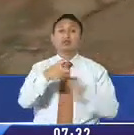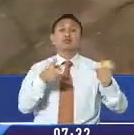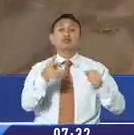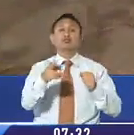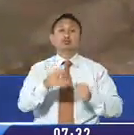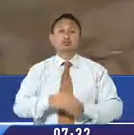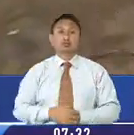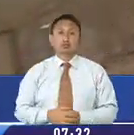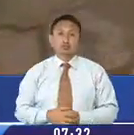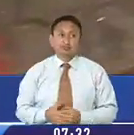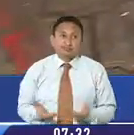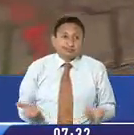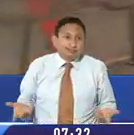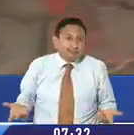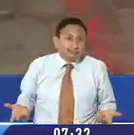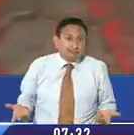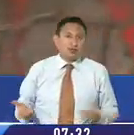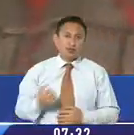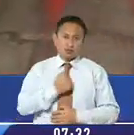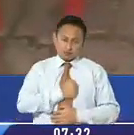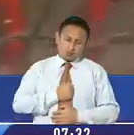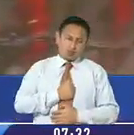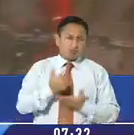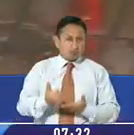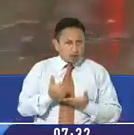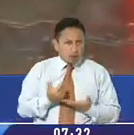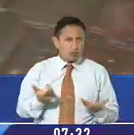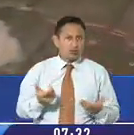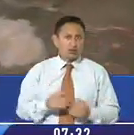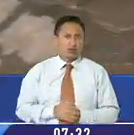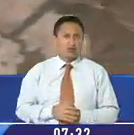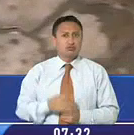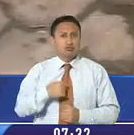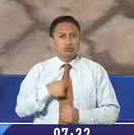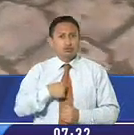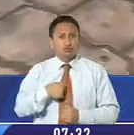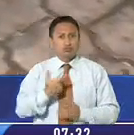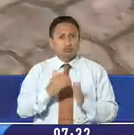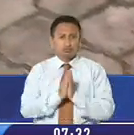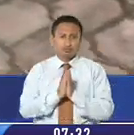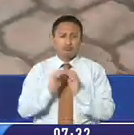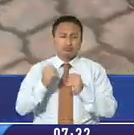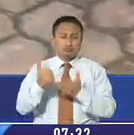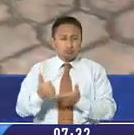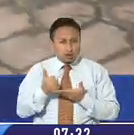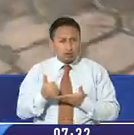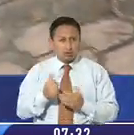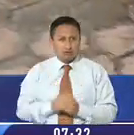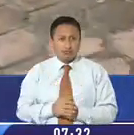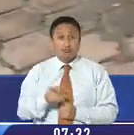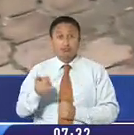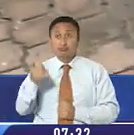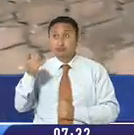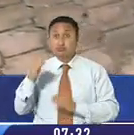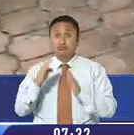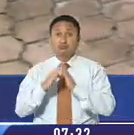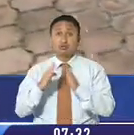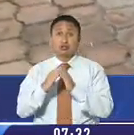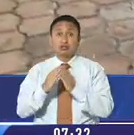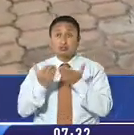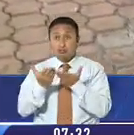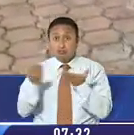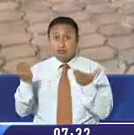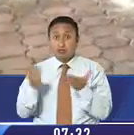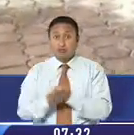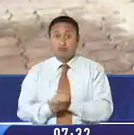mes. Entonces, que por favor nos ayuden. Yo lo que les ruego de mi parte es que nos ayuden. Porque nuestras casitas, mire cómo está. No somos gente